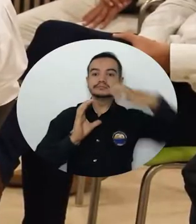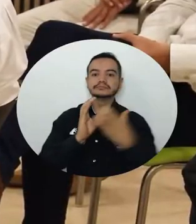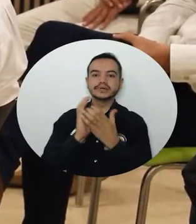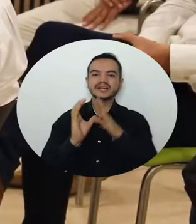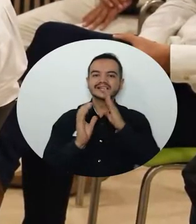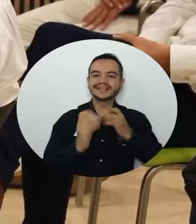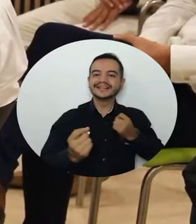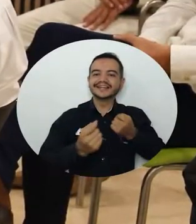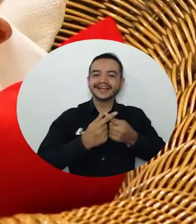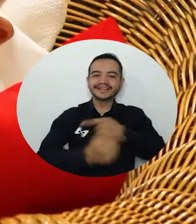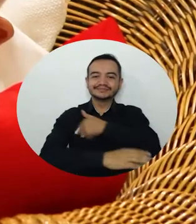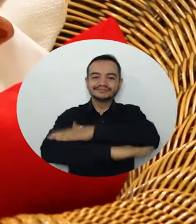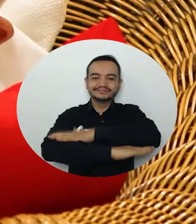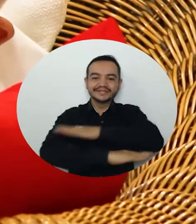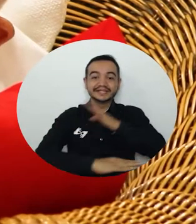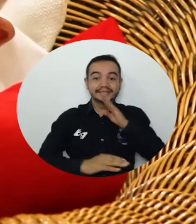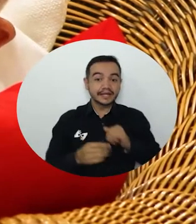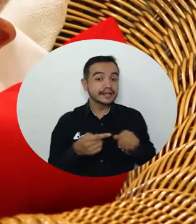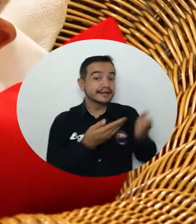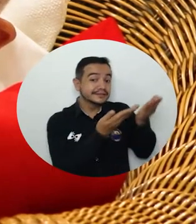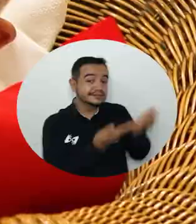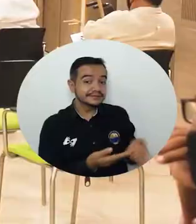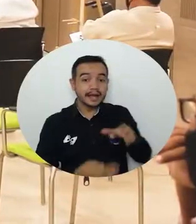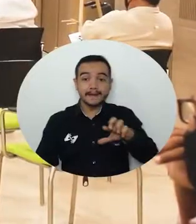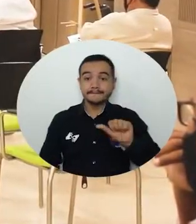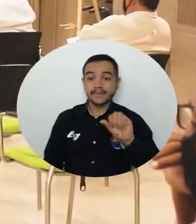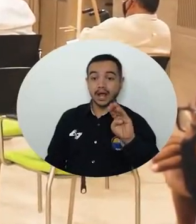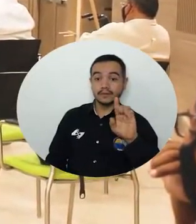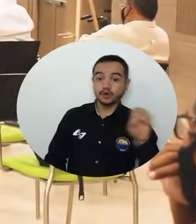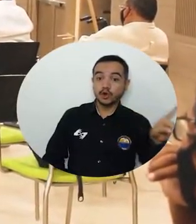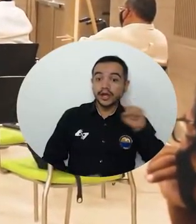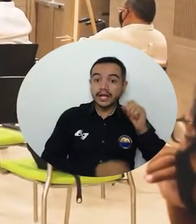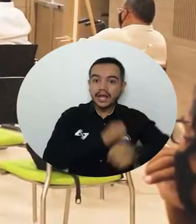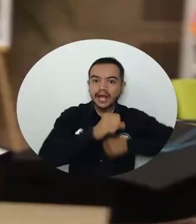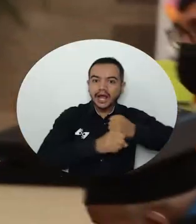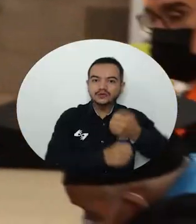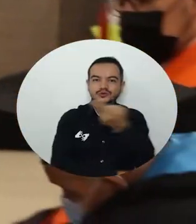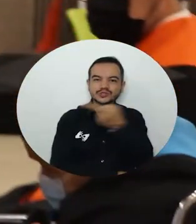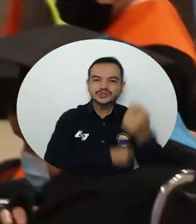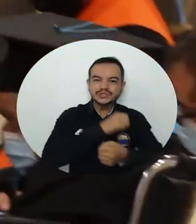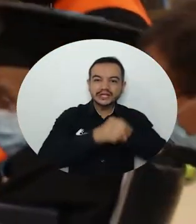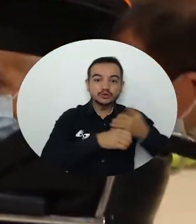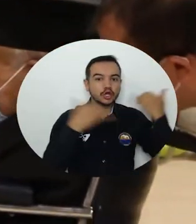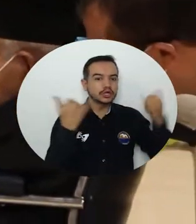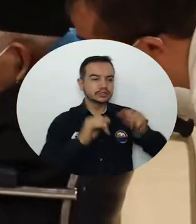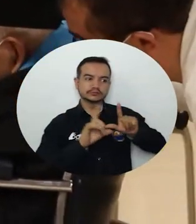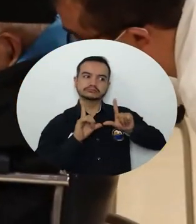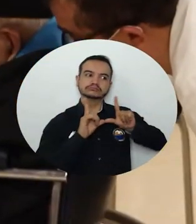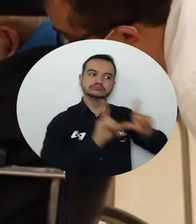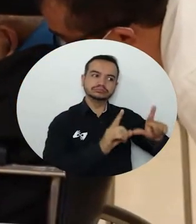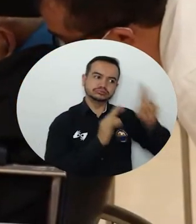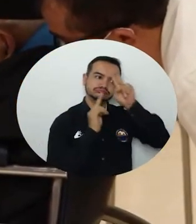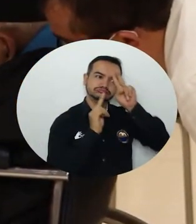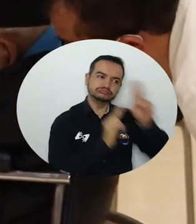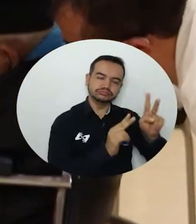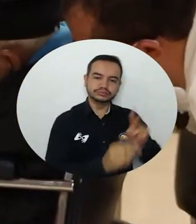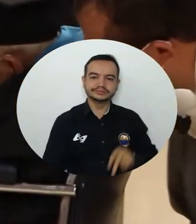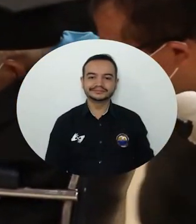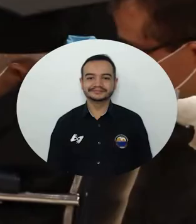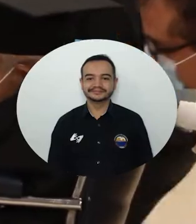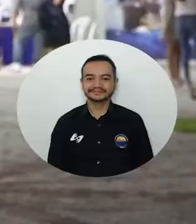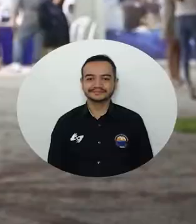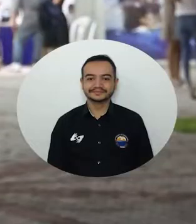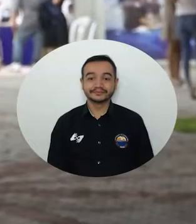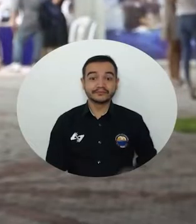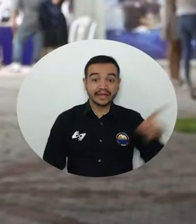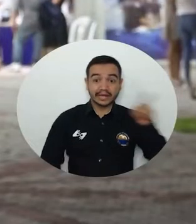embajador magdalenense Pablo Enrique Arrieta Lara, quien a sus 100 años recibió grado honoris causa de esta institución.